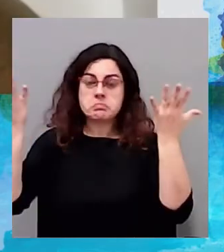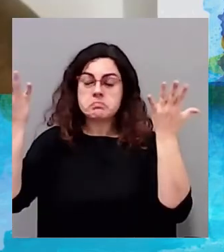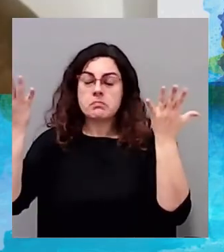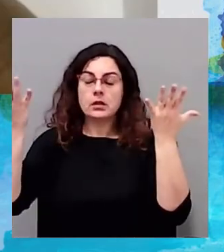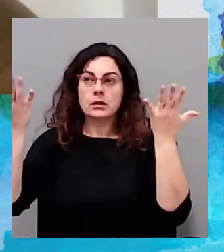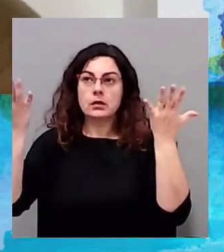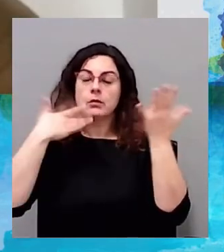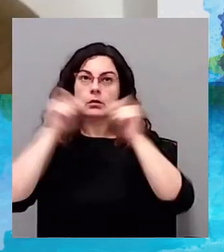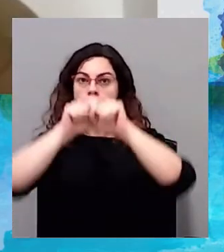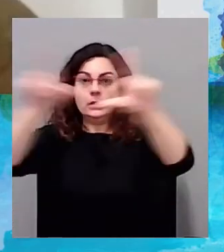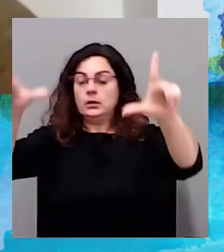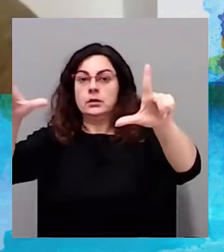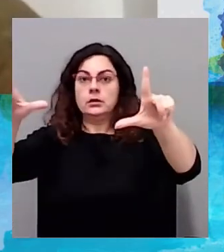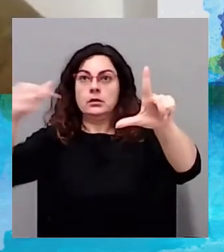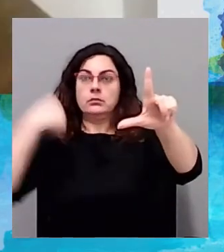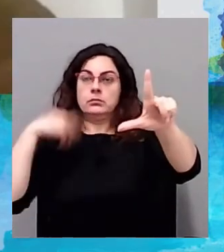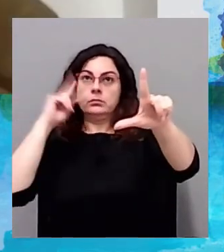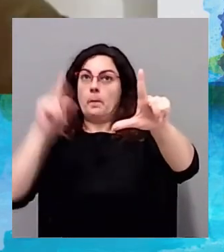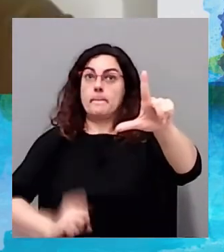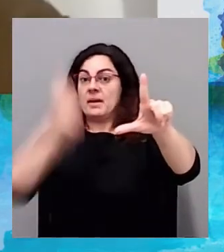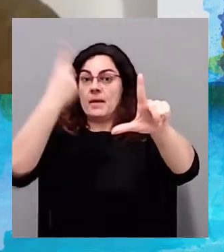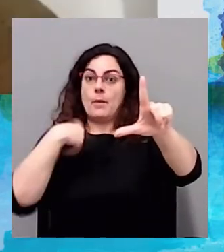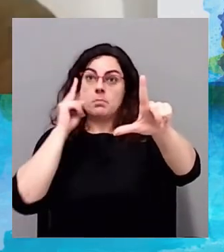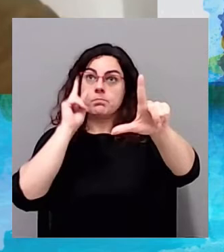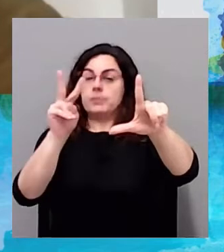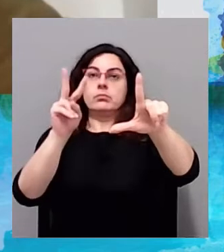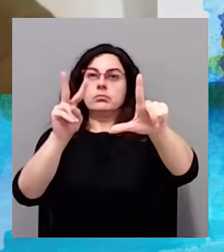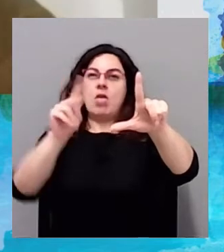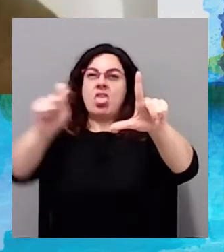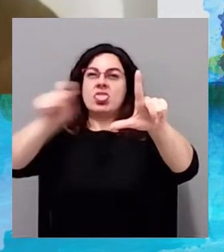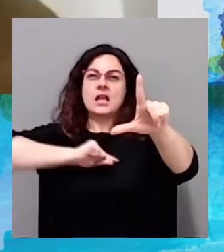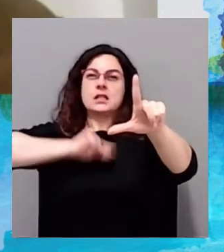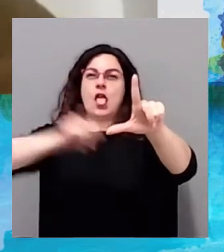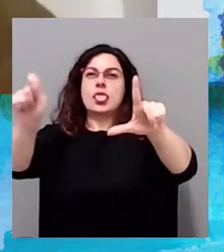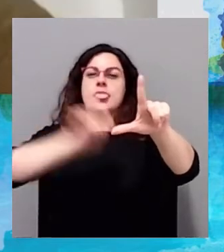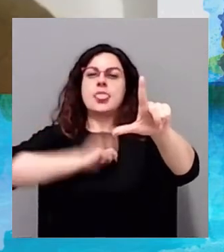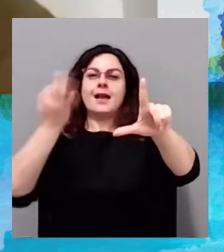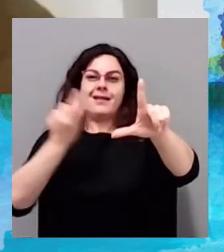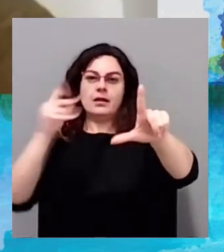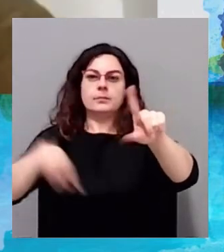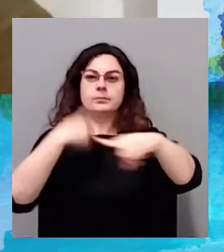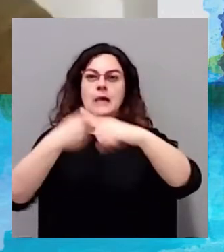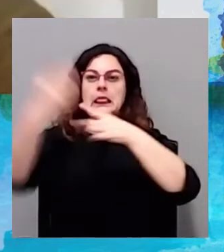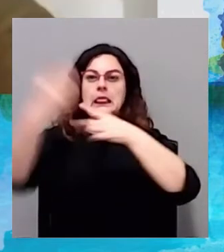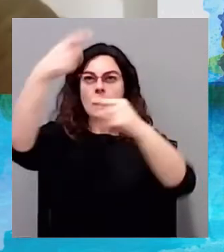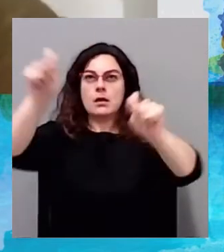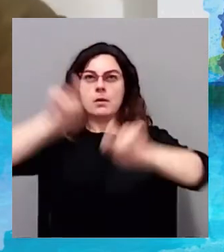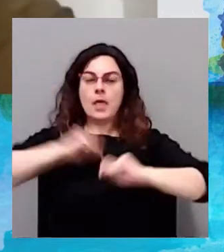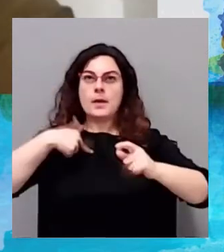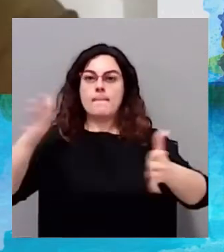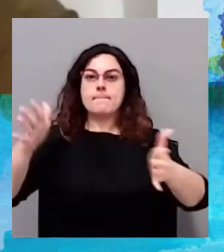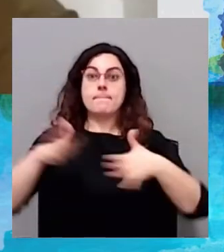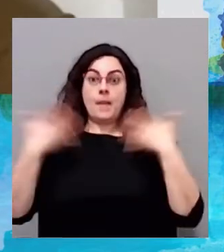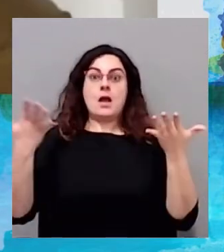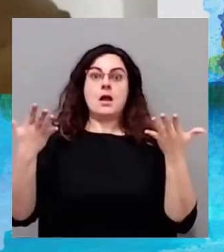produce a primera vista y los detalles que contribuyen a que sea impactante pueden ofrecerse siempre